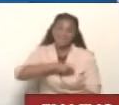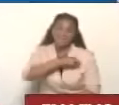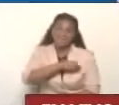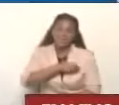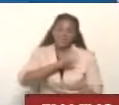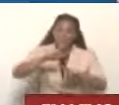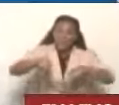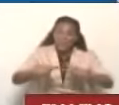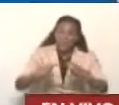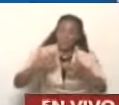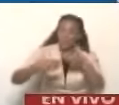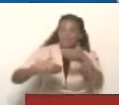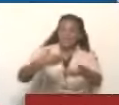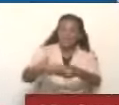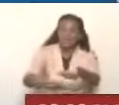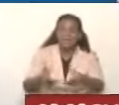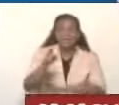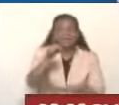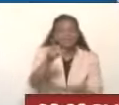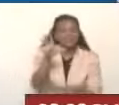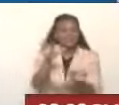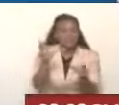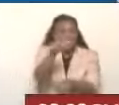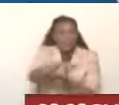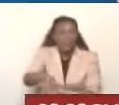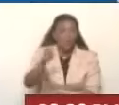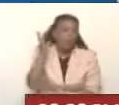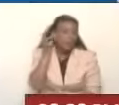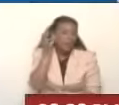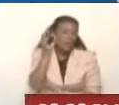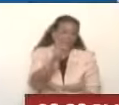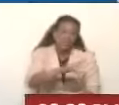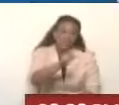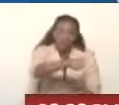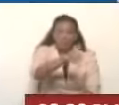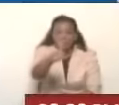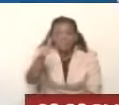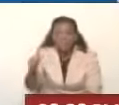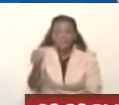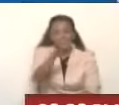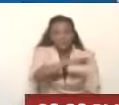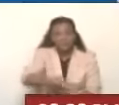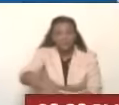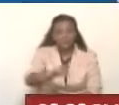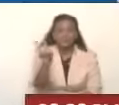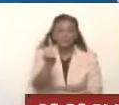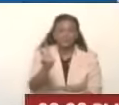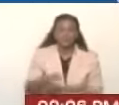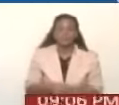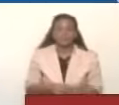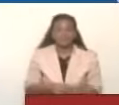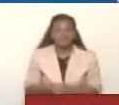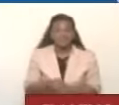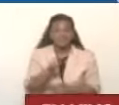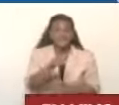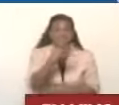Nueva Generación, para ti, mujer. Para ti, mujer. Ya van